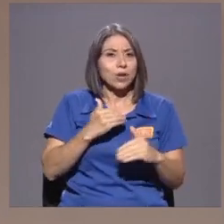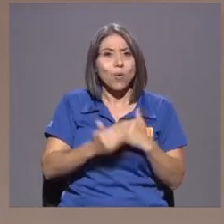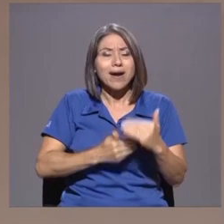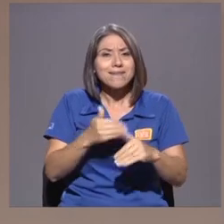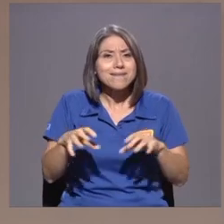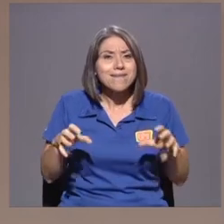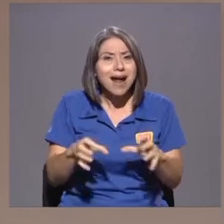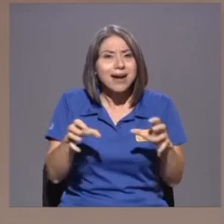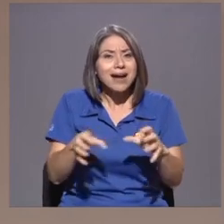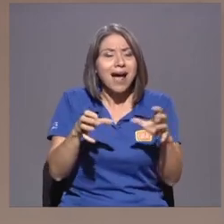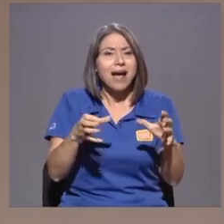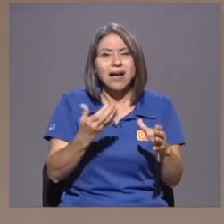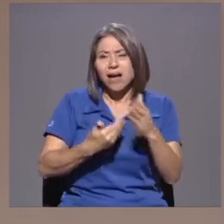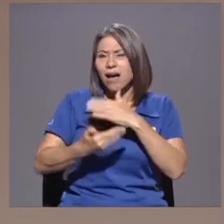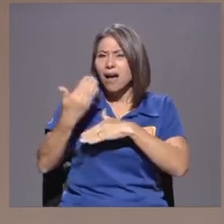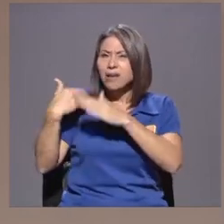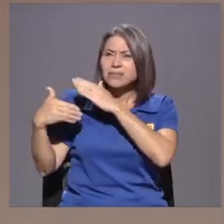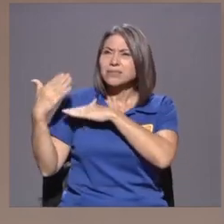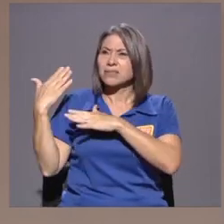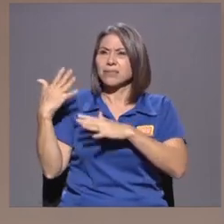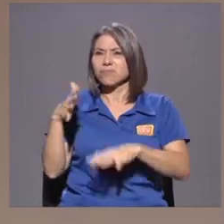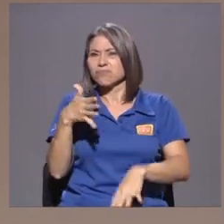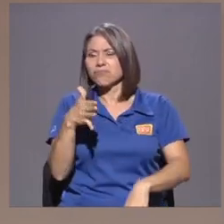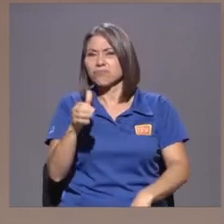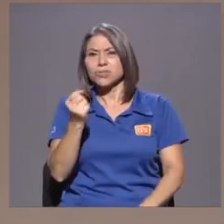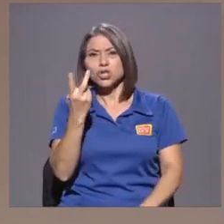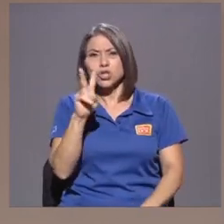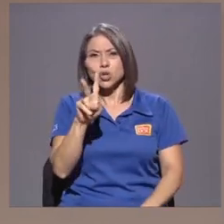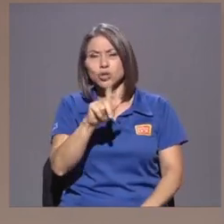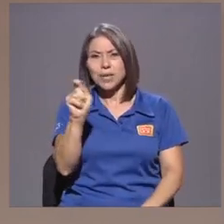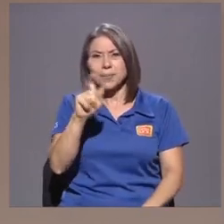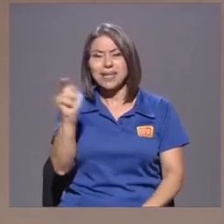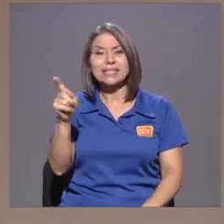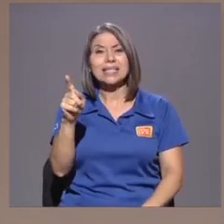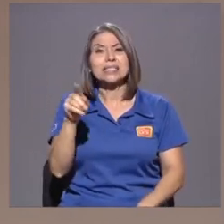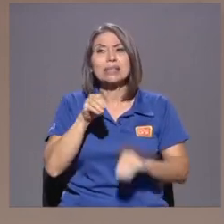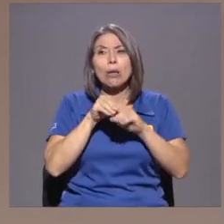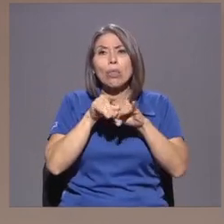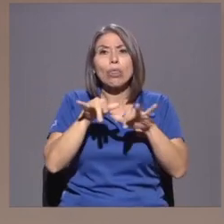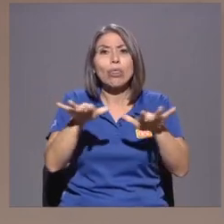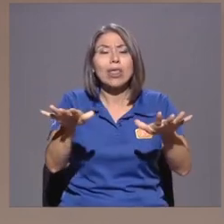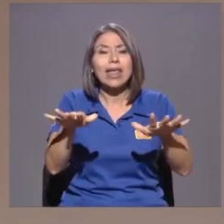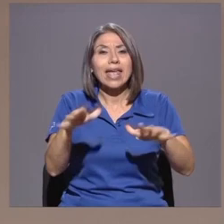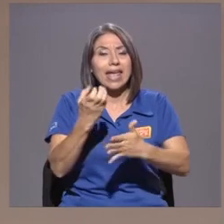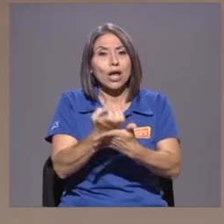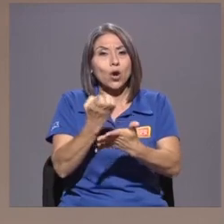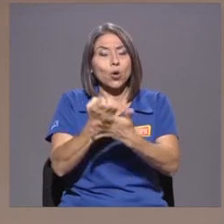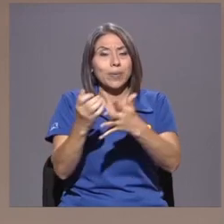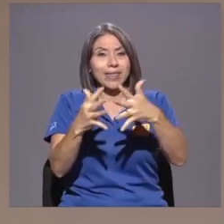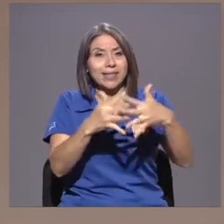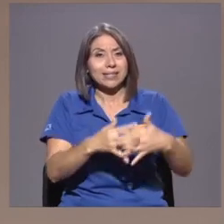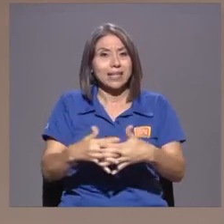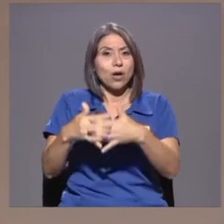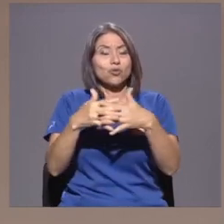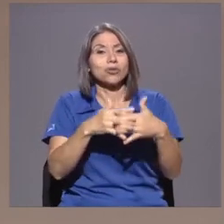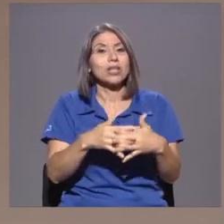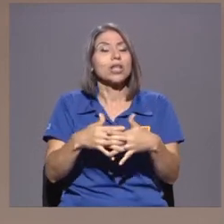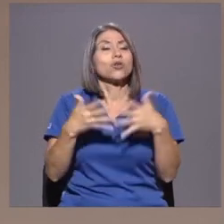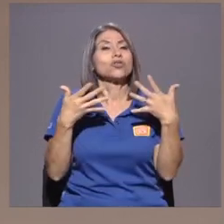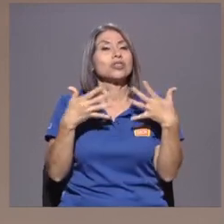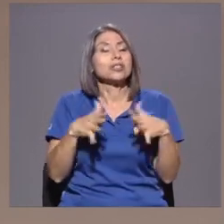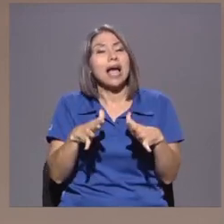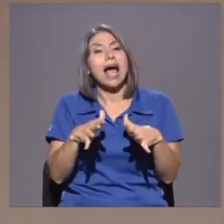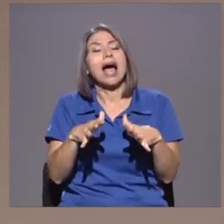diciendo hace por lo menos 12 meses que la economía de eeuu está por ralentizarse